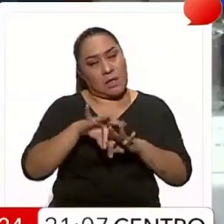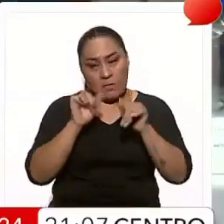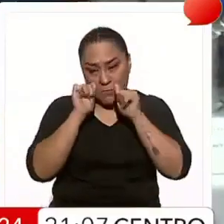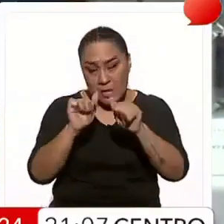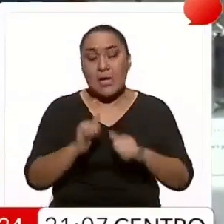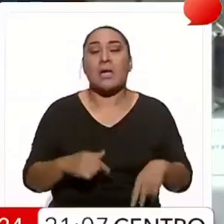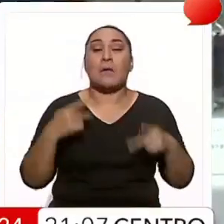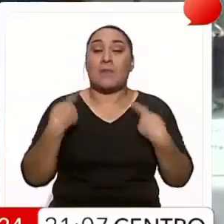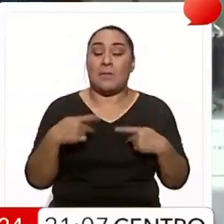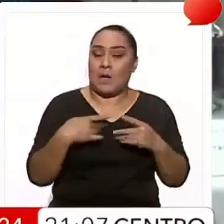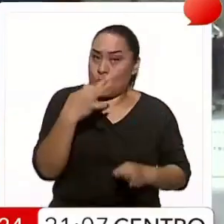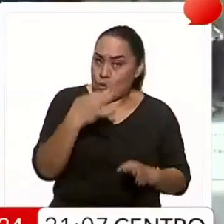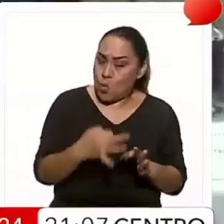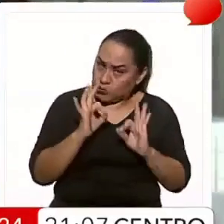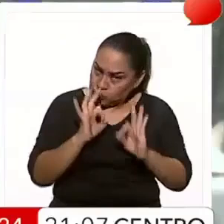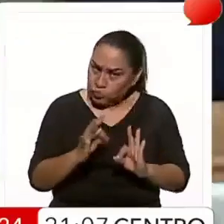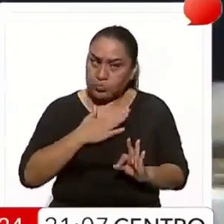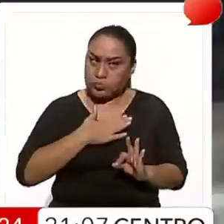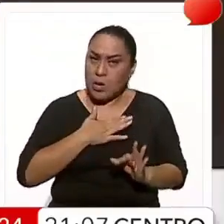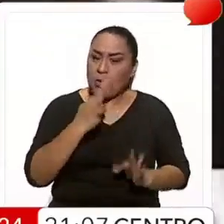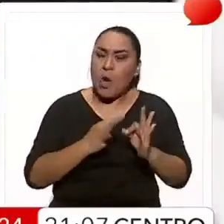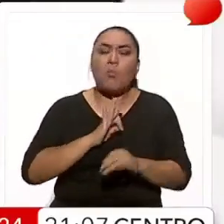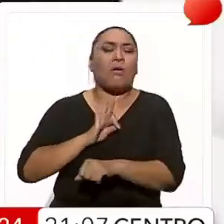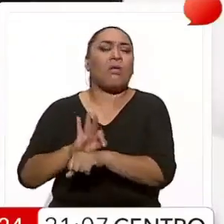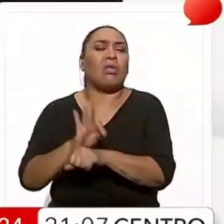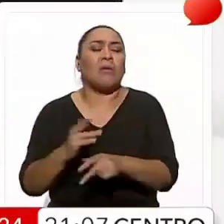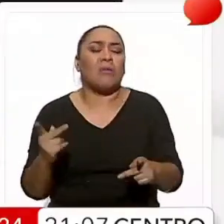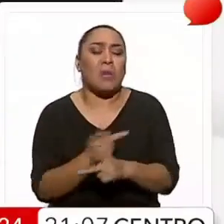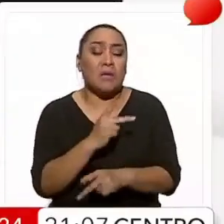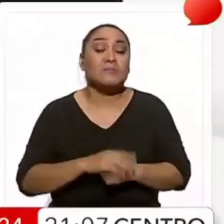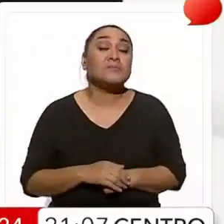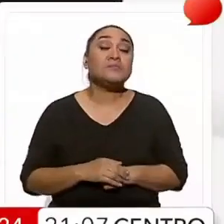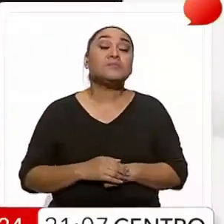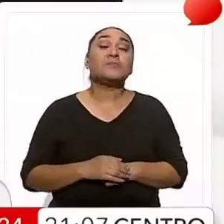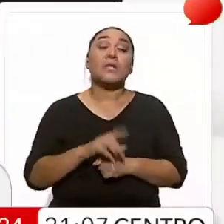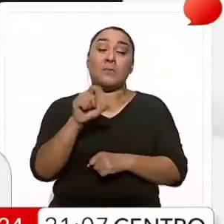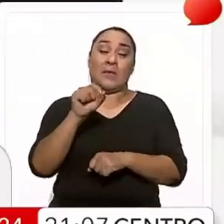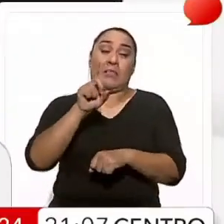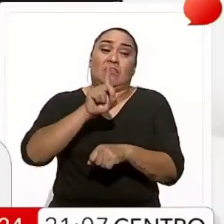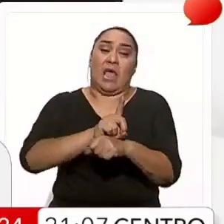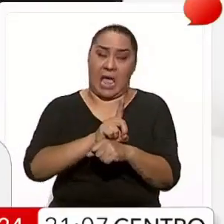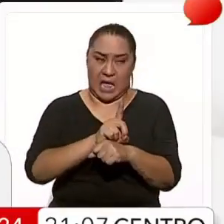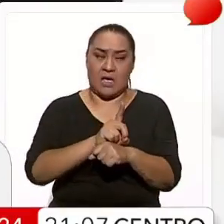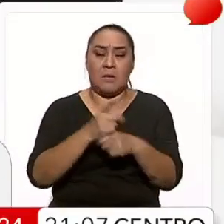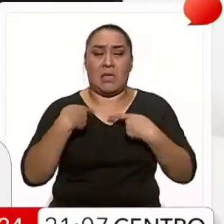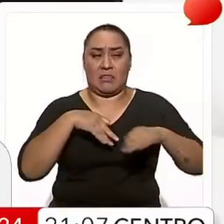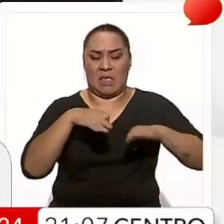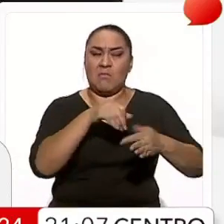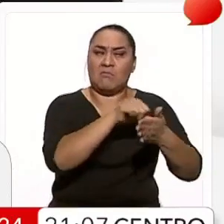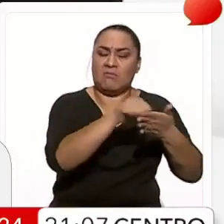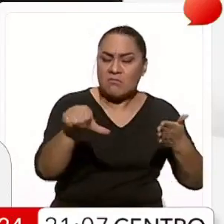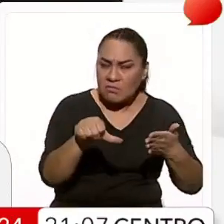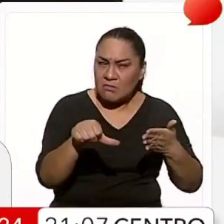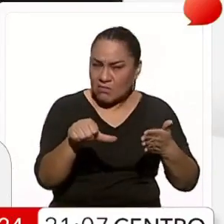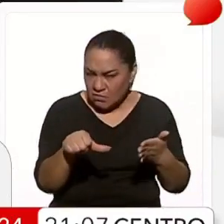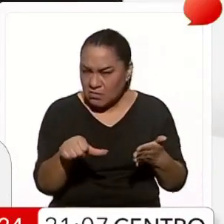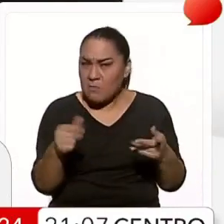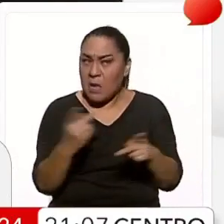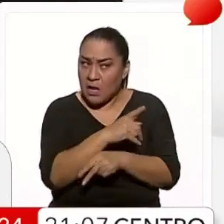Jueces actuando como juez y parte. En 20 días cesan a un trabajador y eso inhibe que